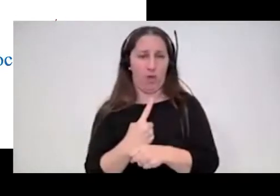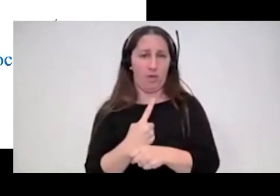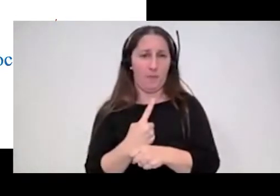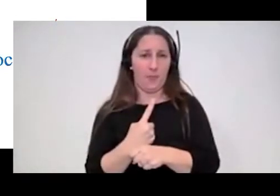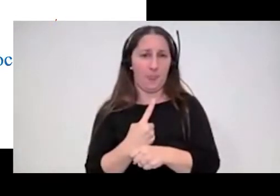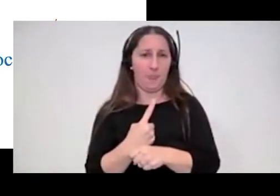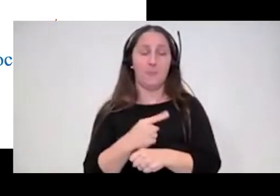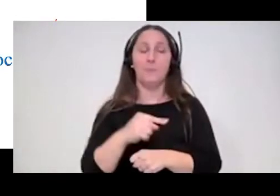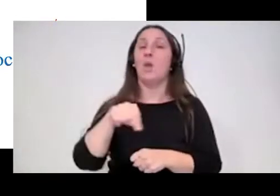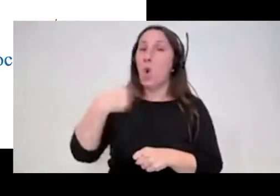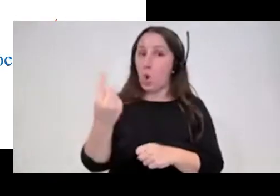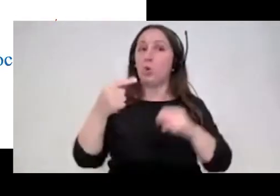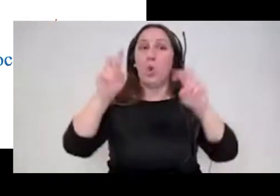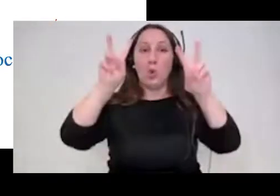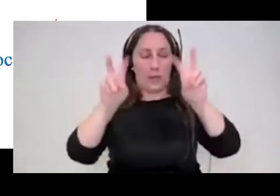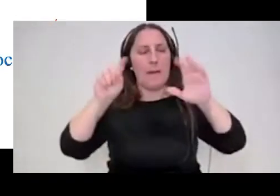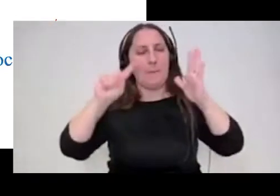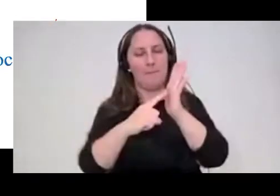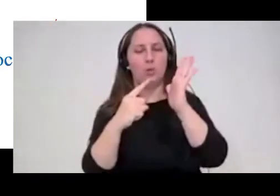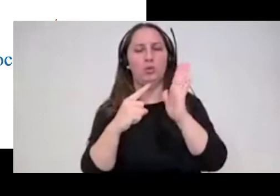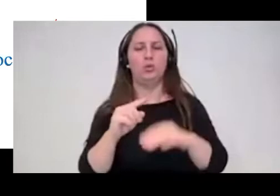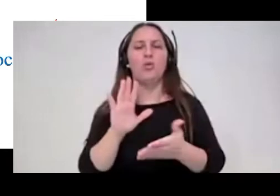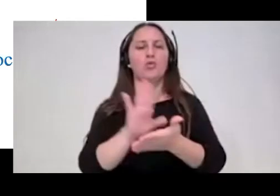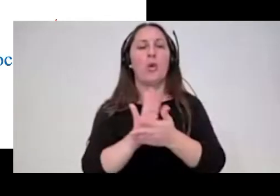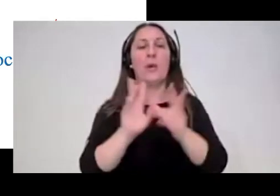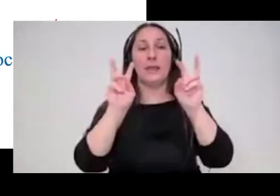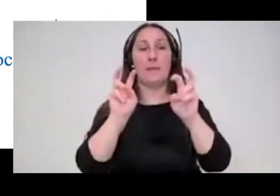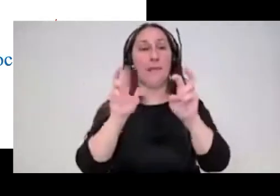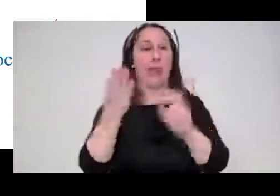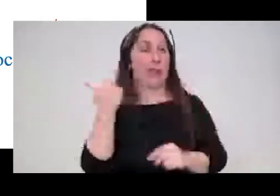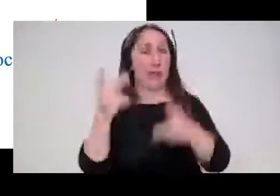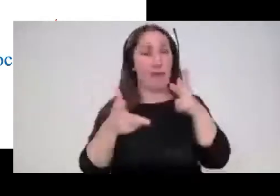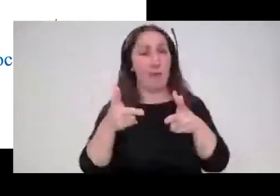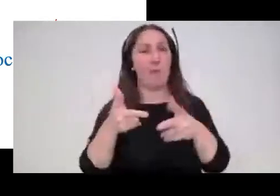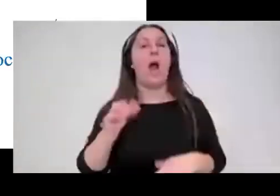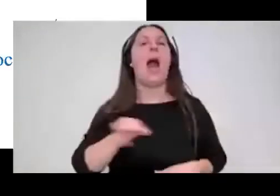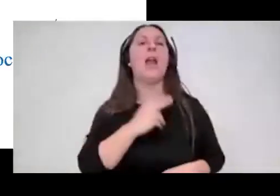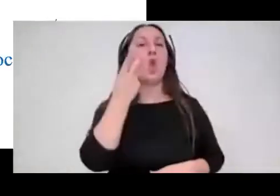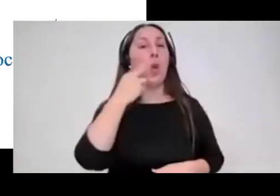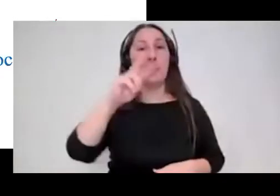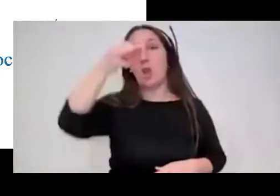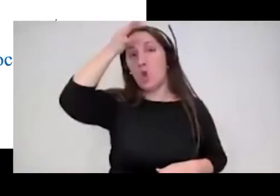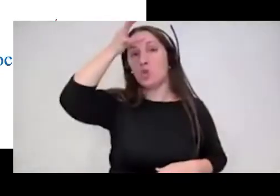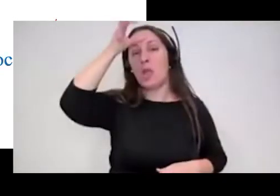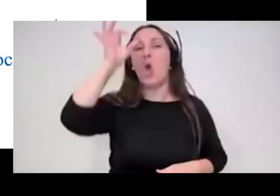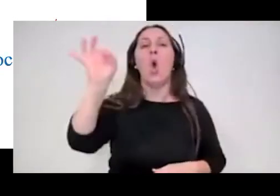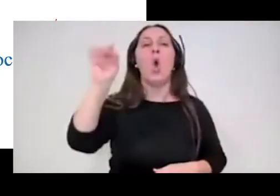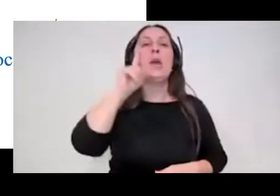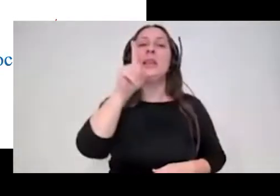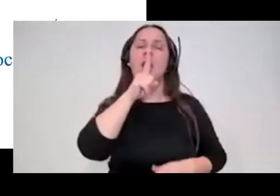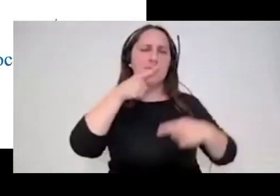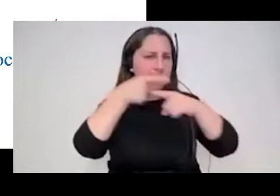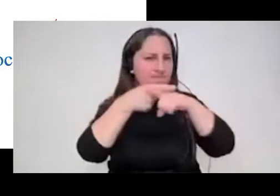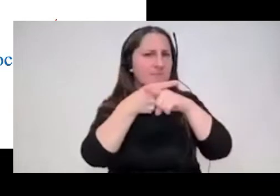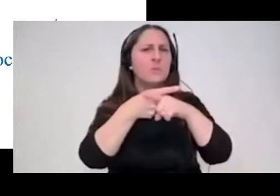con relación a lo que veníamos hablando. En el año 2012... en la OIT se discutió si el convenio 87 garantizaba o